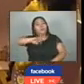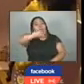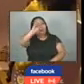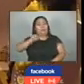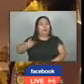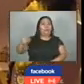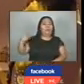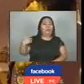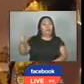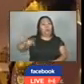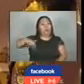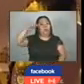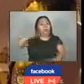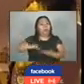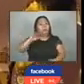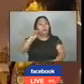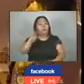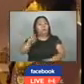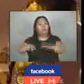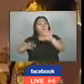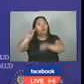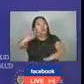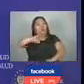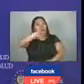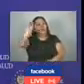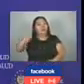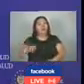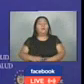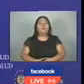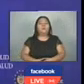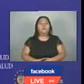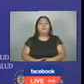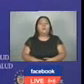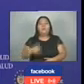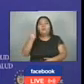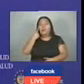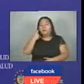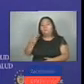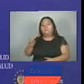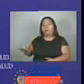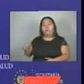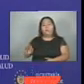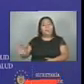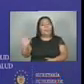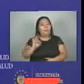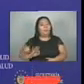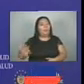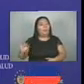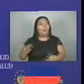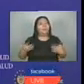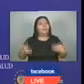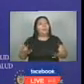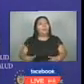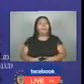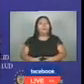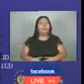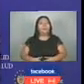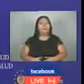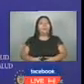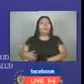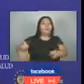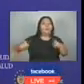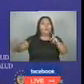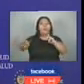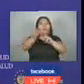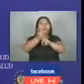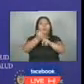a 0.6% en 2021. Lo cual es un resultado que nos posiciona a completar uno de los objetivos de